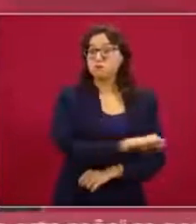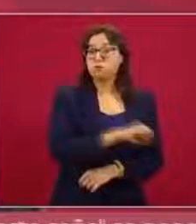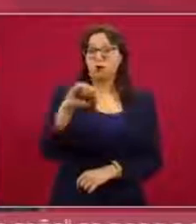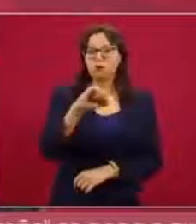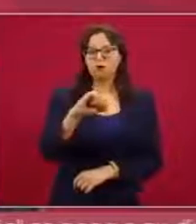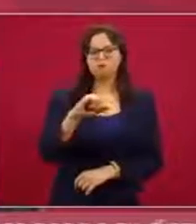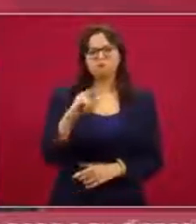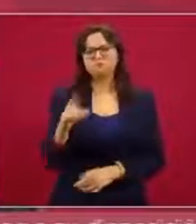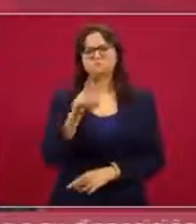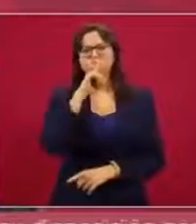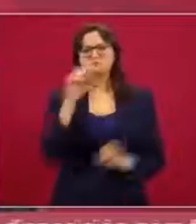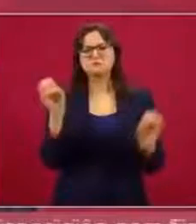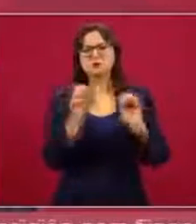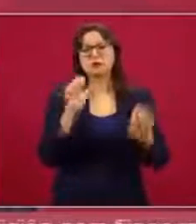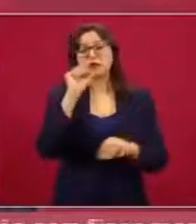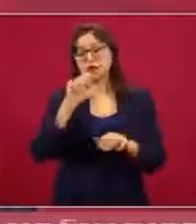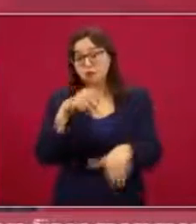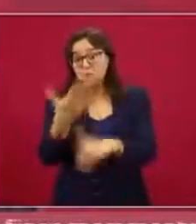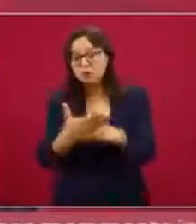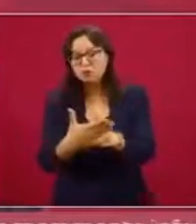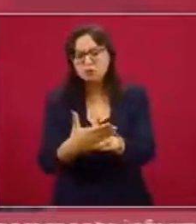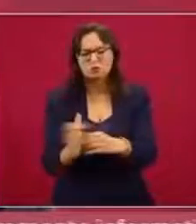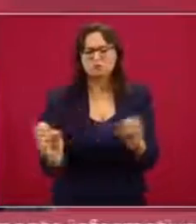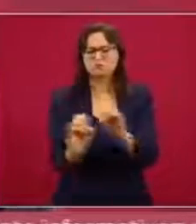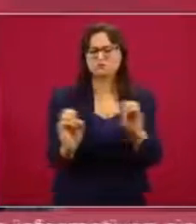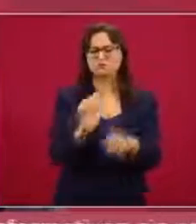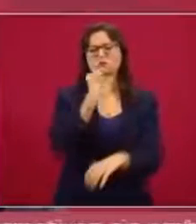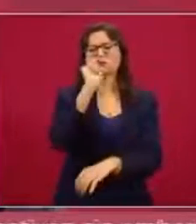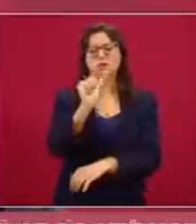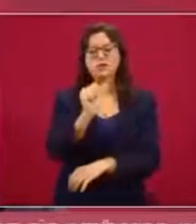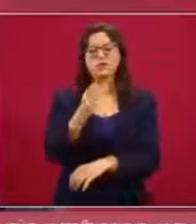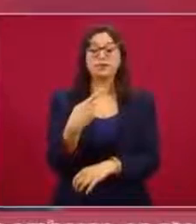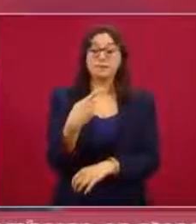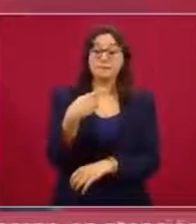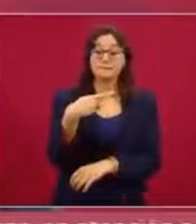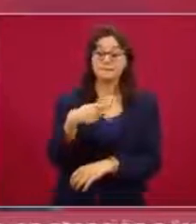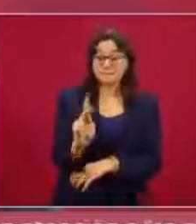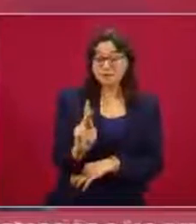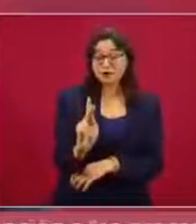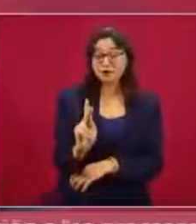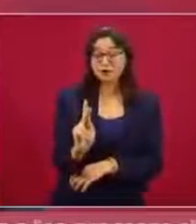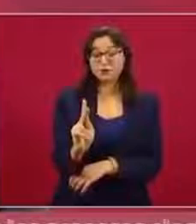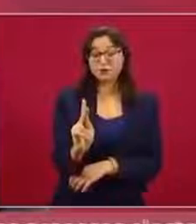gasolinazos pero no queremos